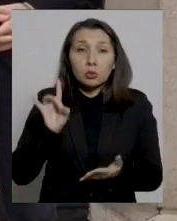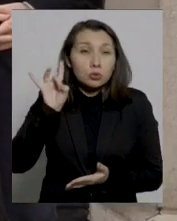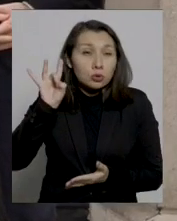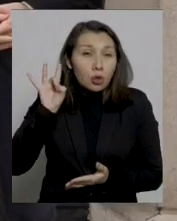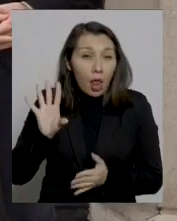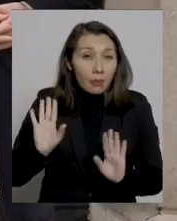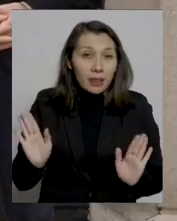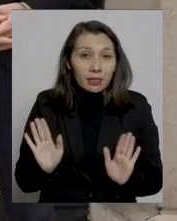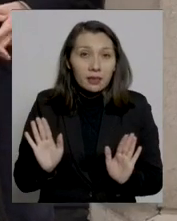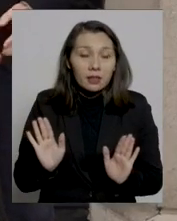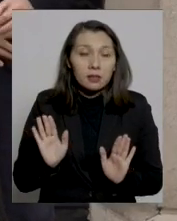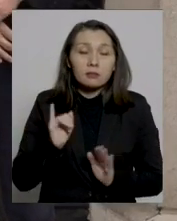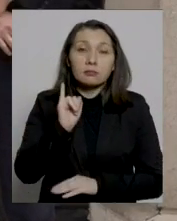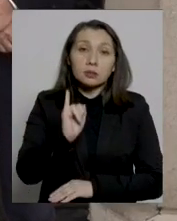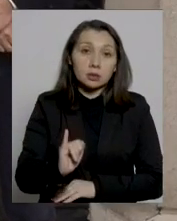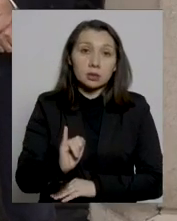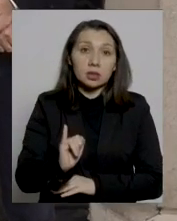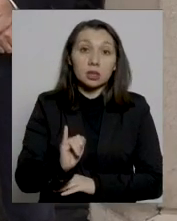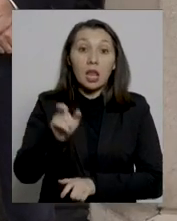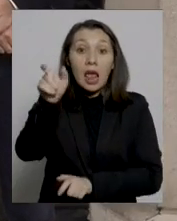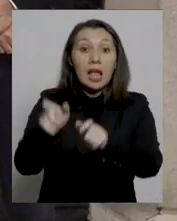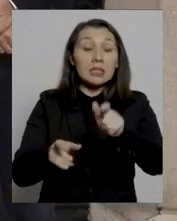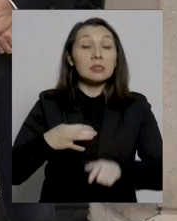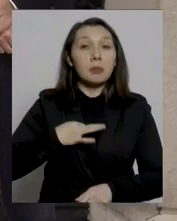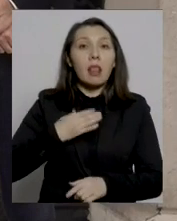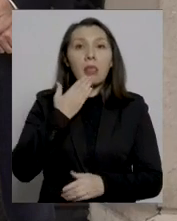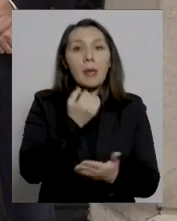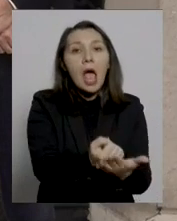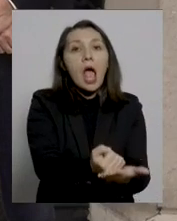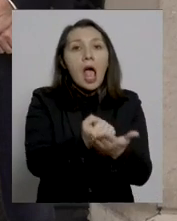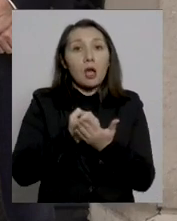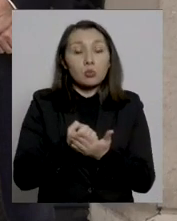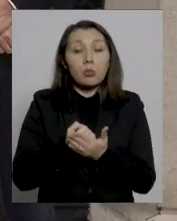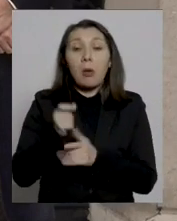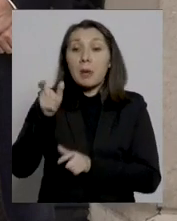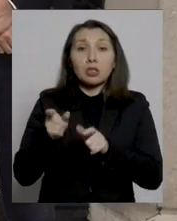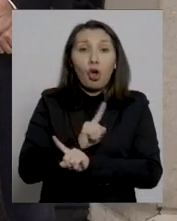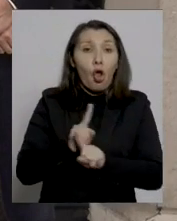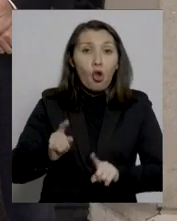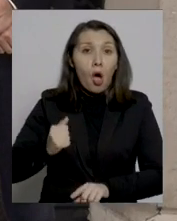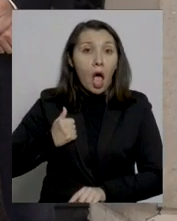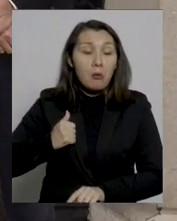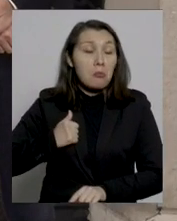solo se va a hacer si la ciudadanía colabora, y quienes no colaboren